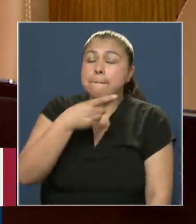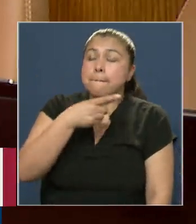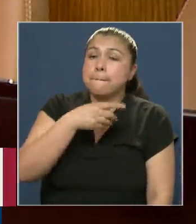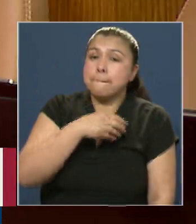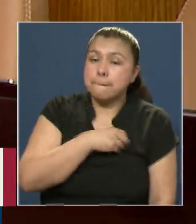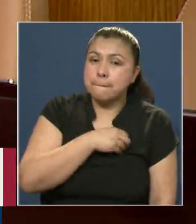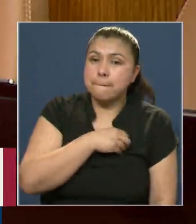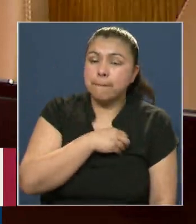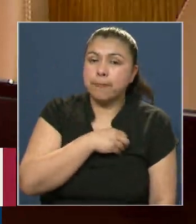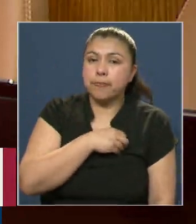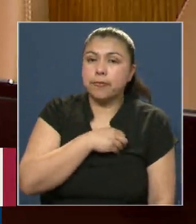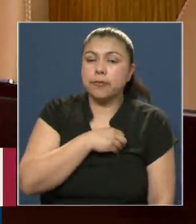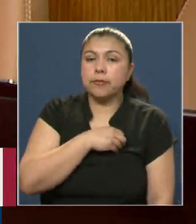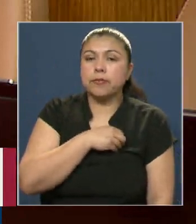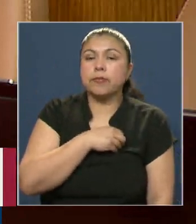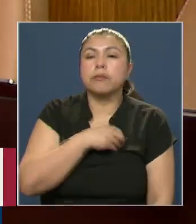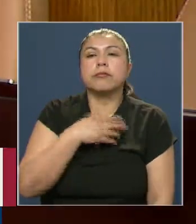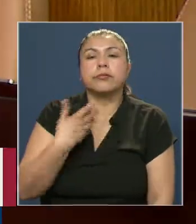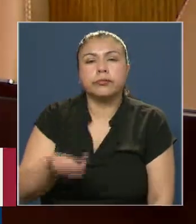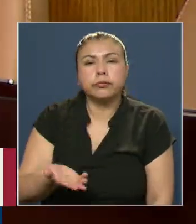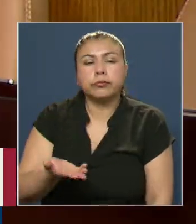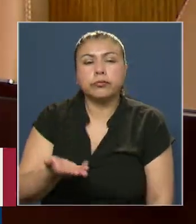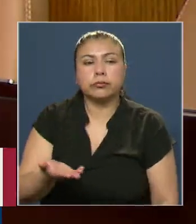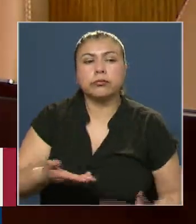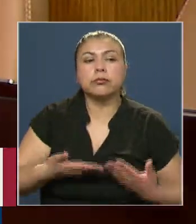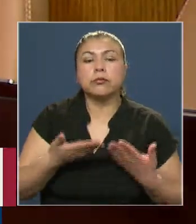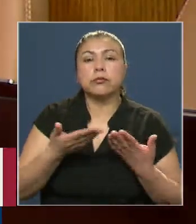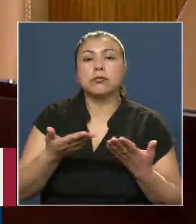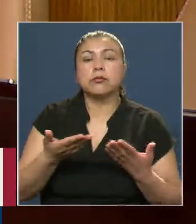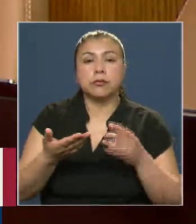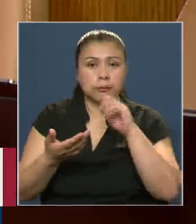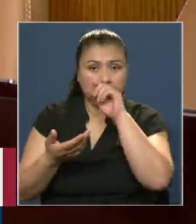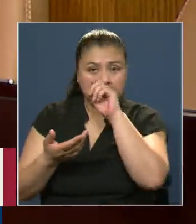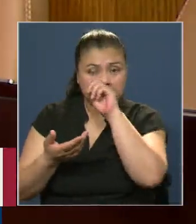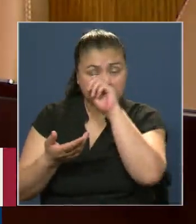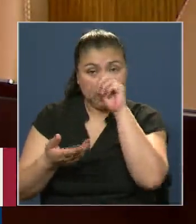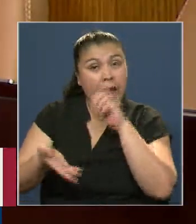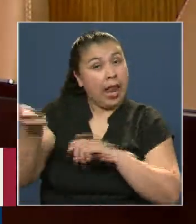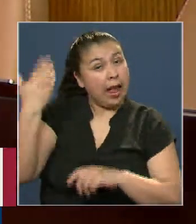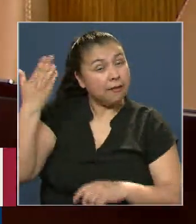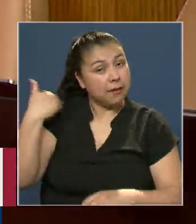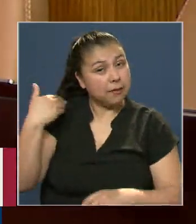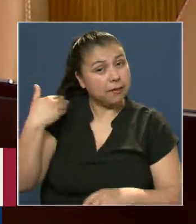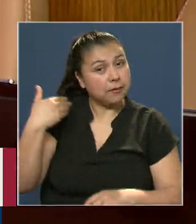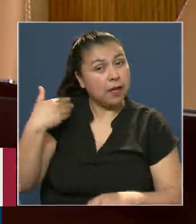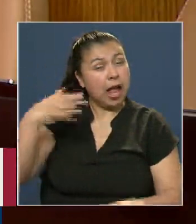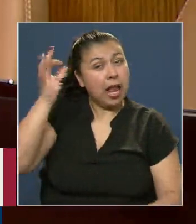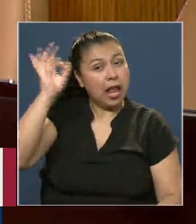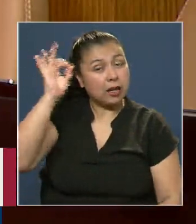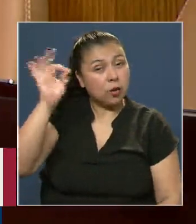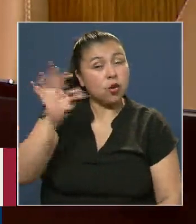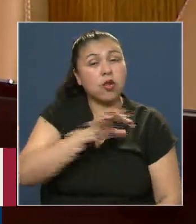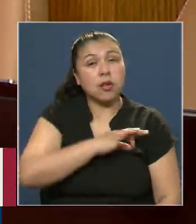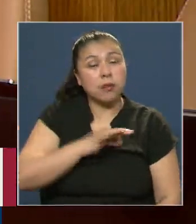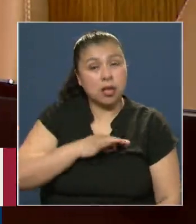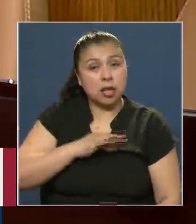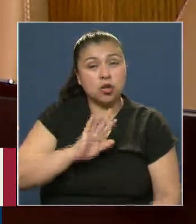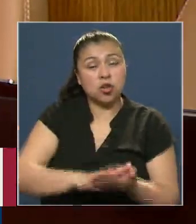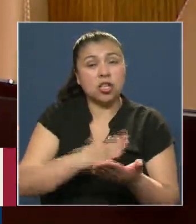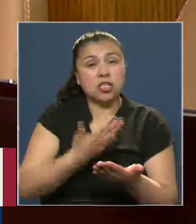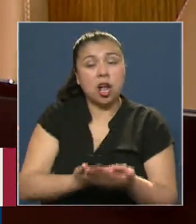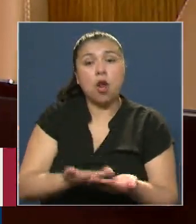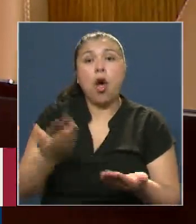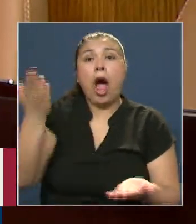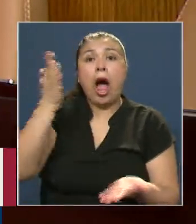lamentablemente, a pesar de la disposición que mostró el ministro en esa reunión, hasta el día de